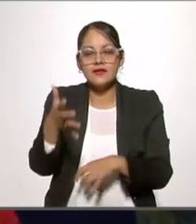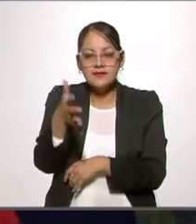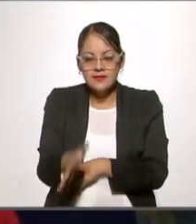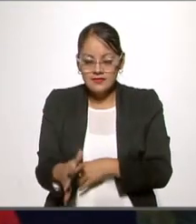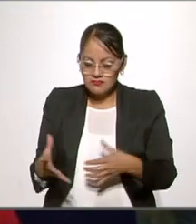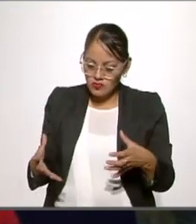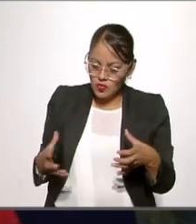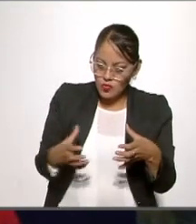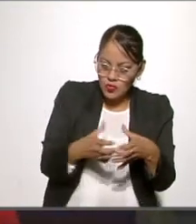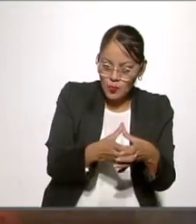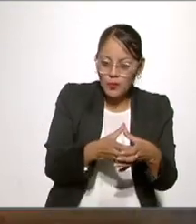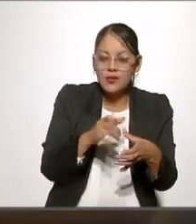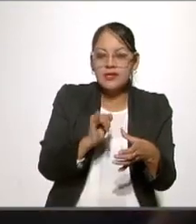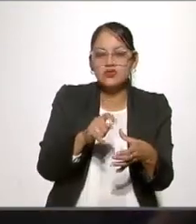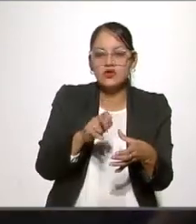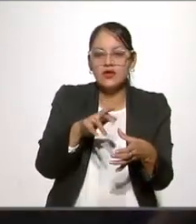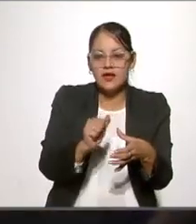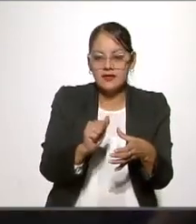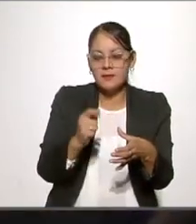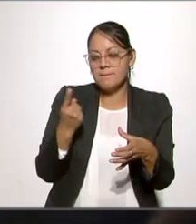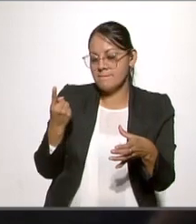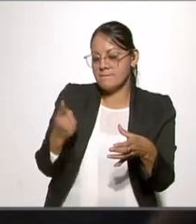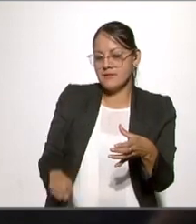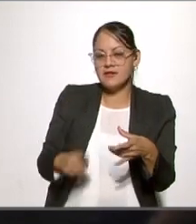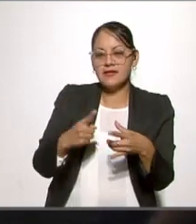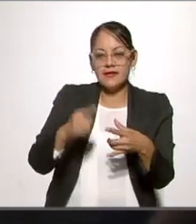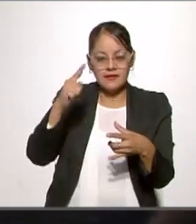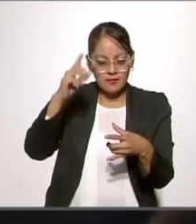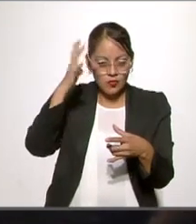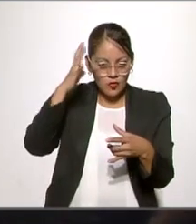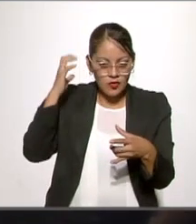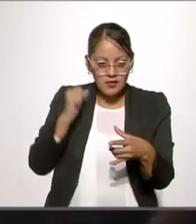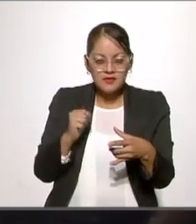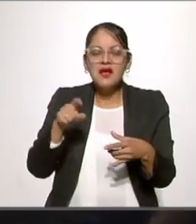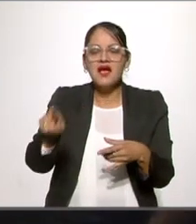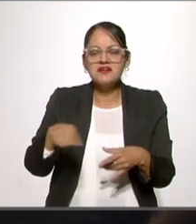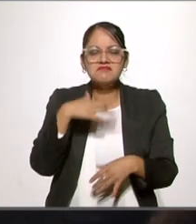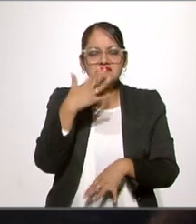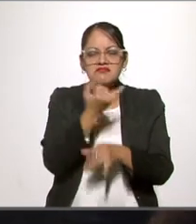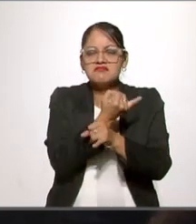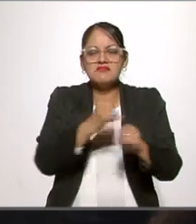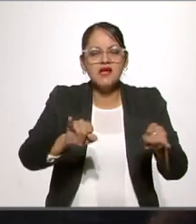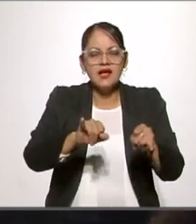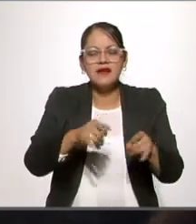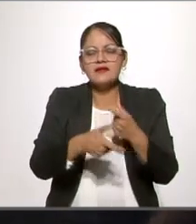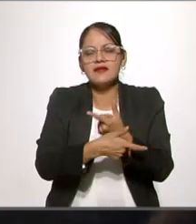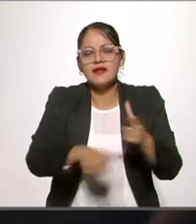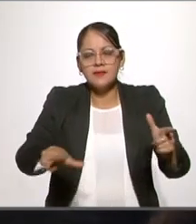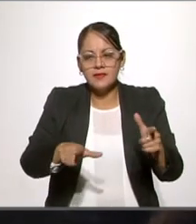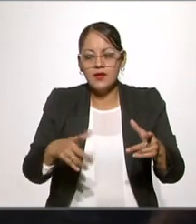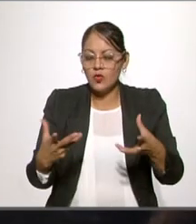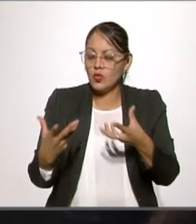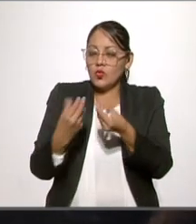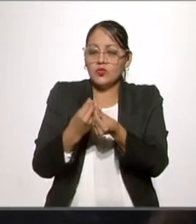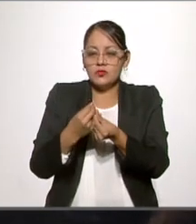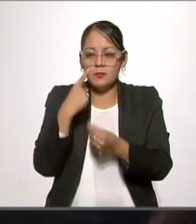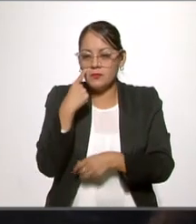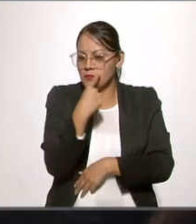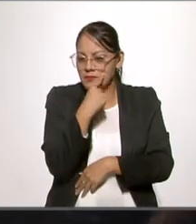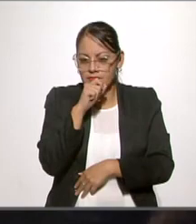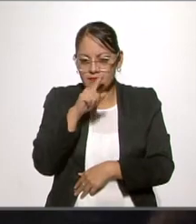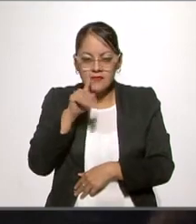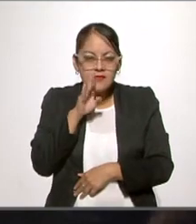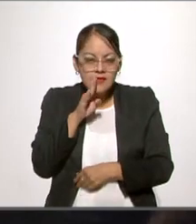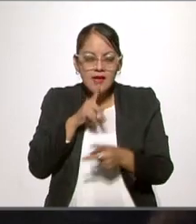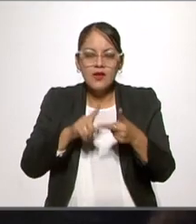las órdenes de Morelos. Compartía las ideas políticas de independencia y libertad de Hidalgo y Morelos para construir